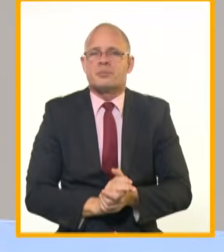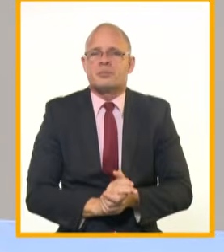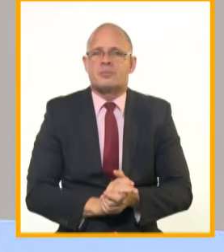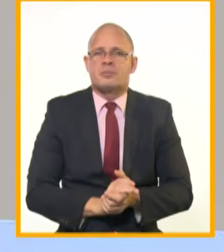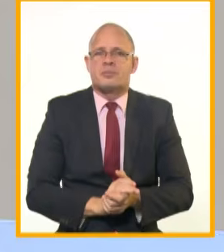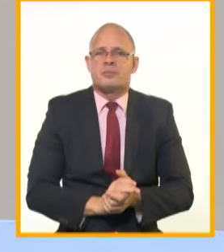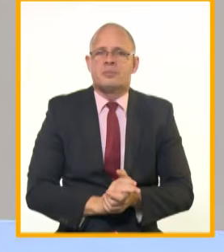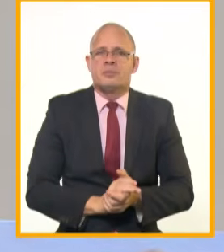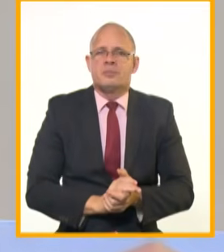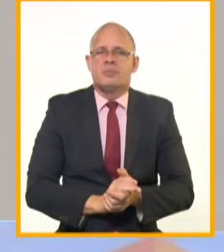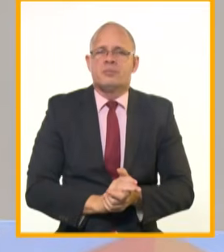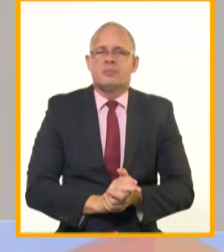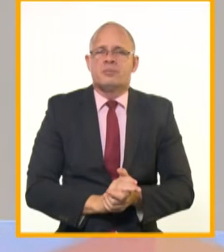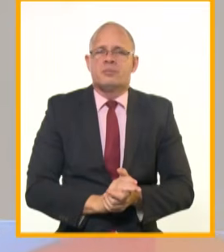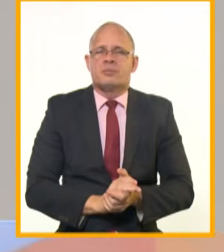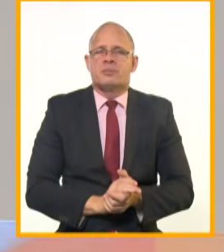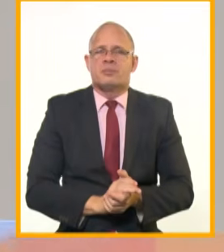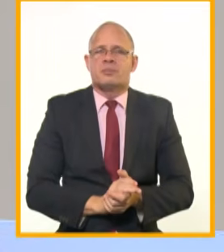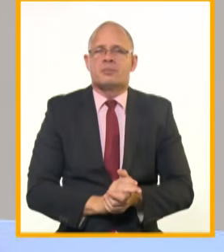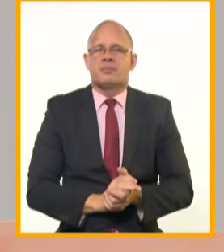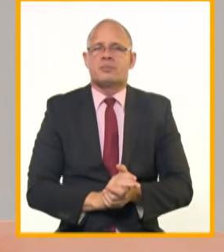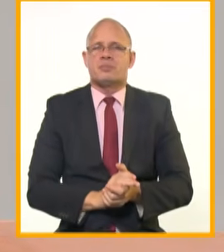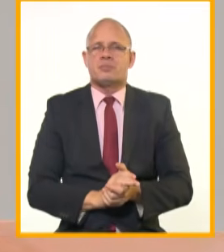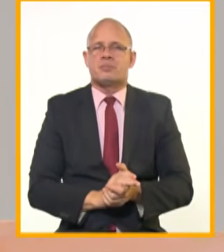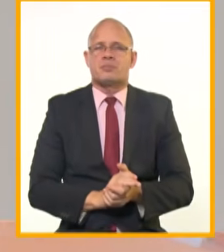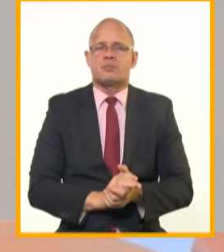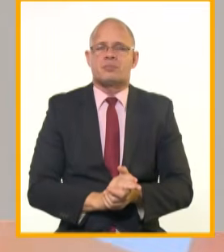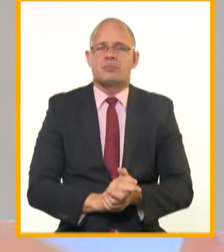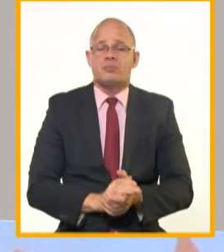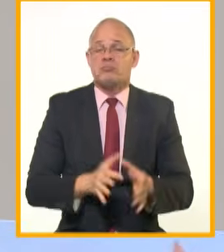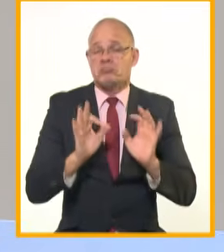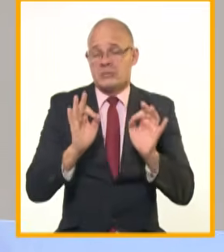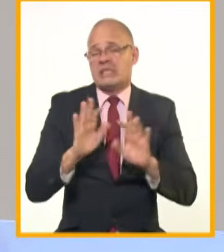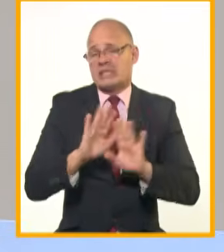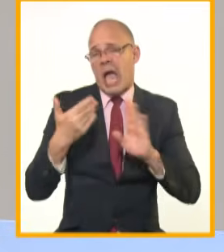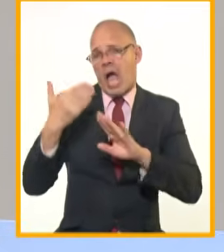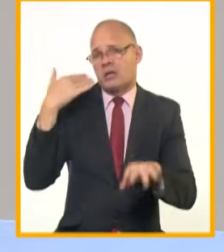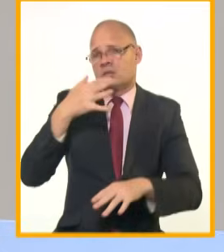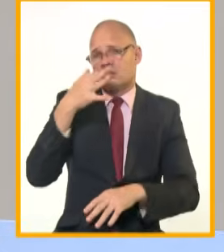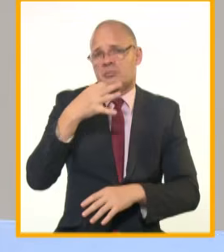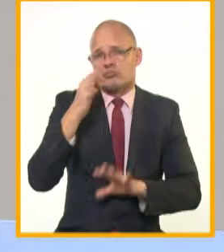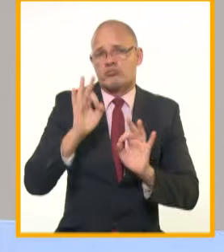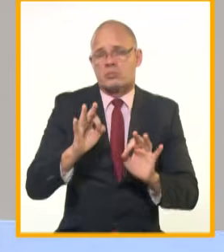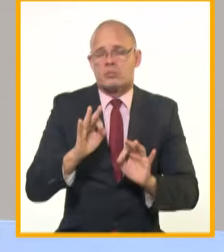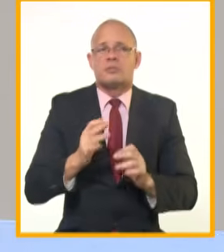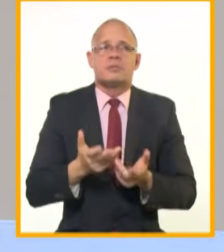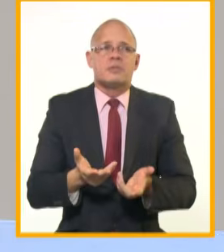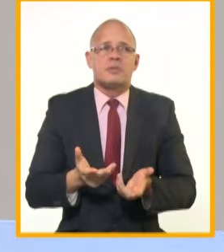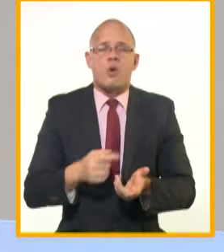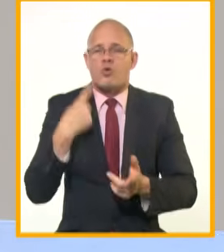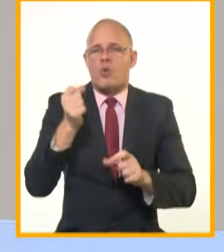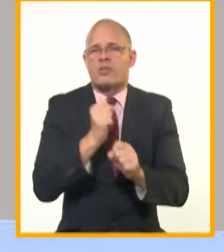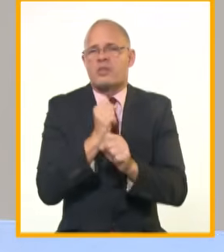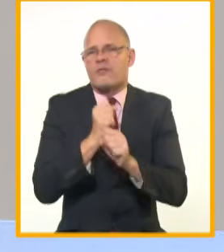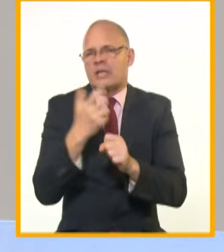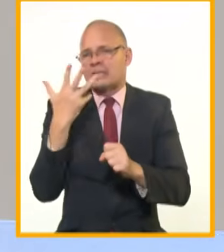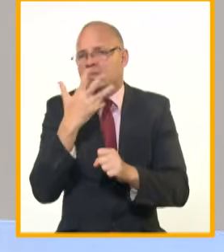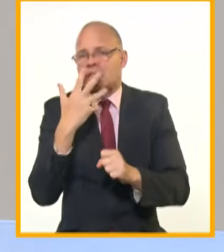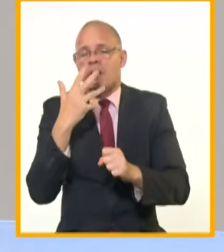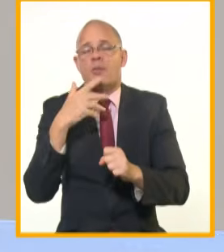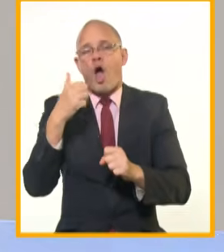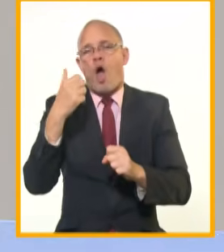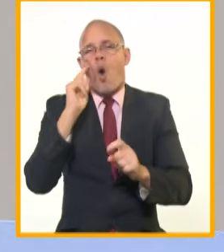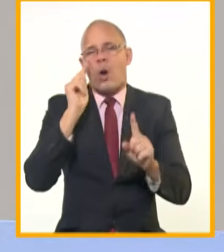la economía de la provincia. Nosotros, como bien hemos explicado, estamos trabajando con los 10 objetivos generales